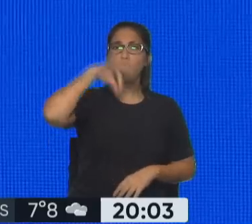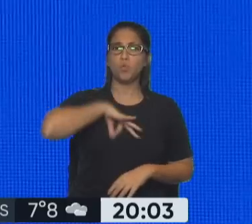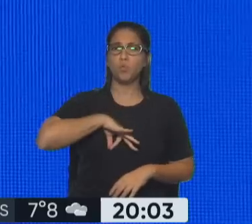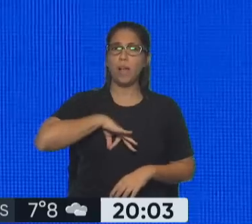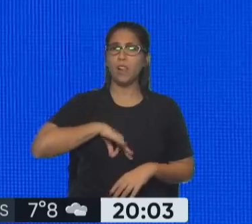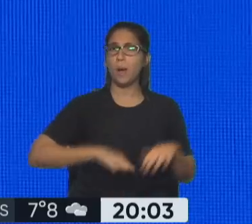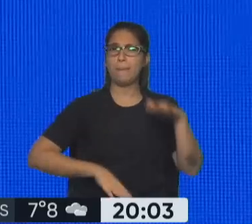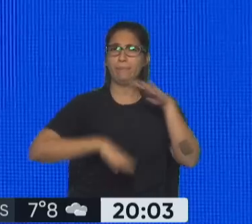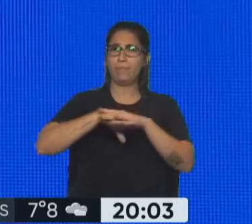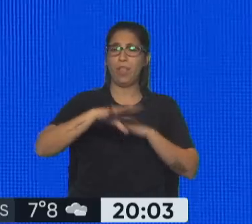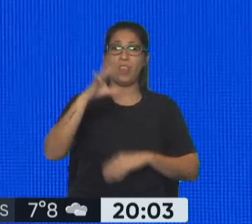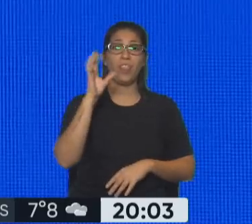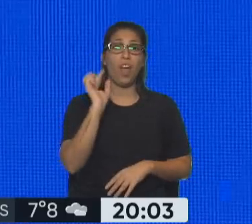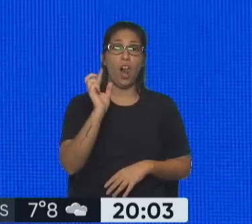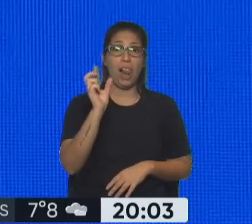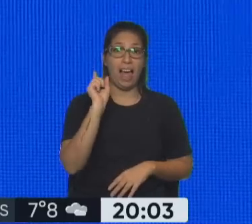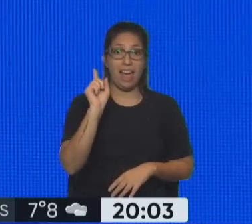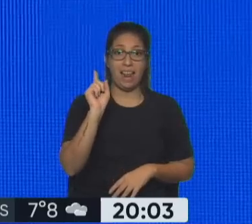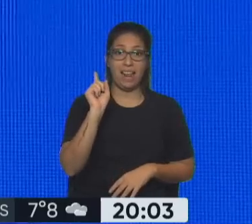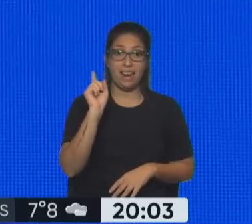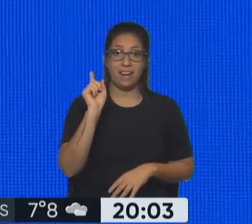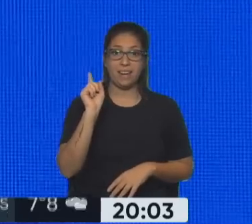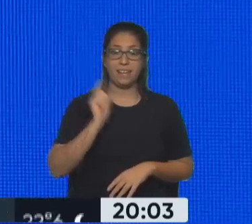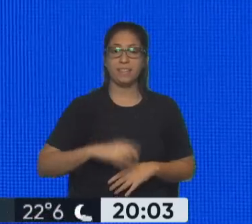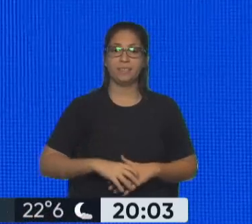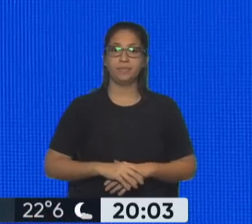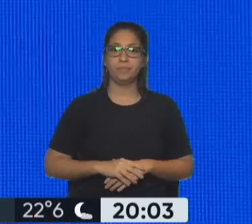en dólares en la